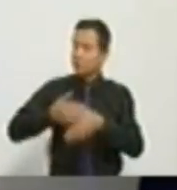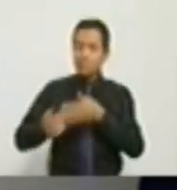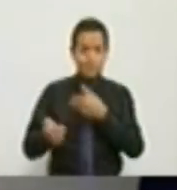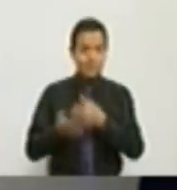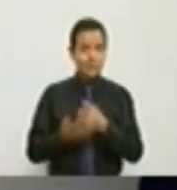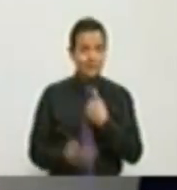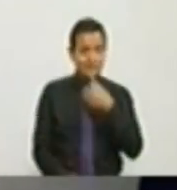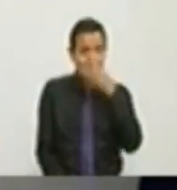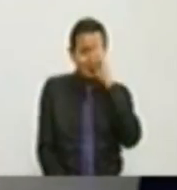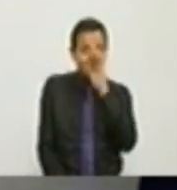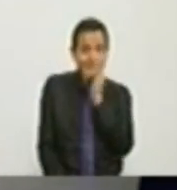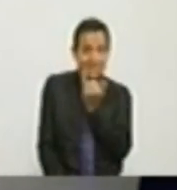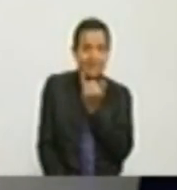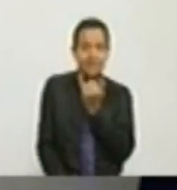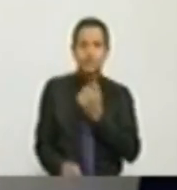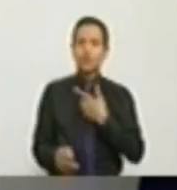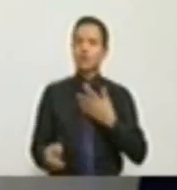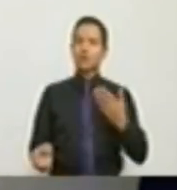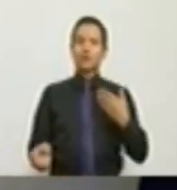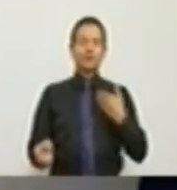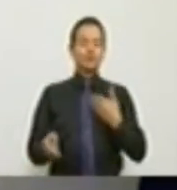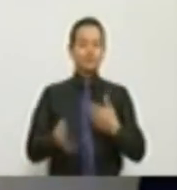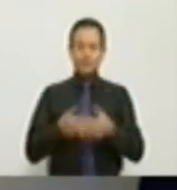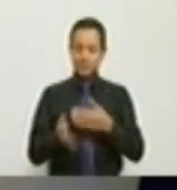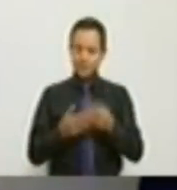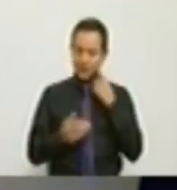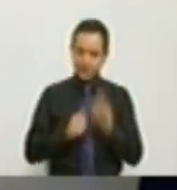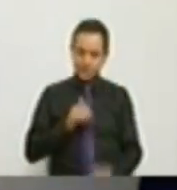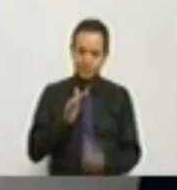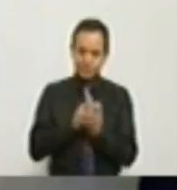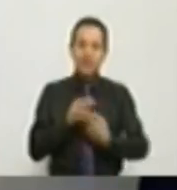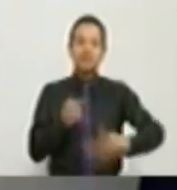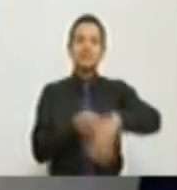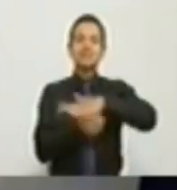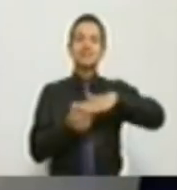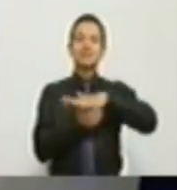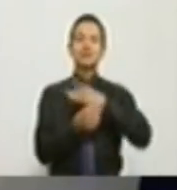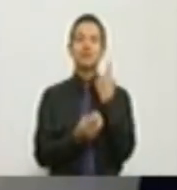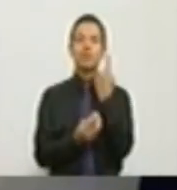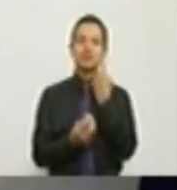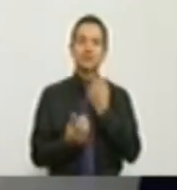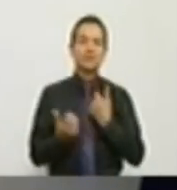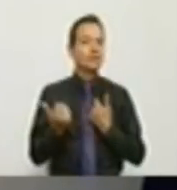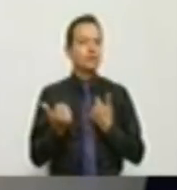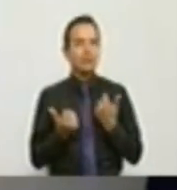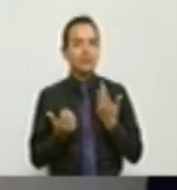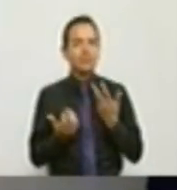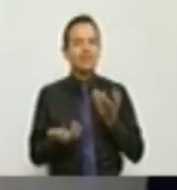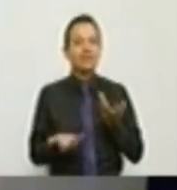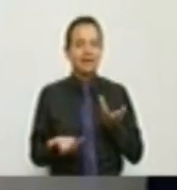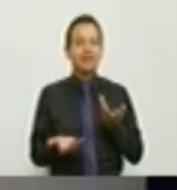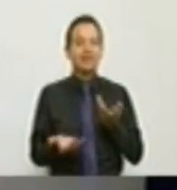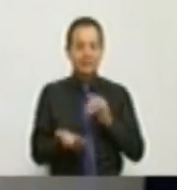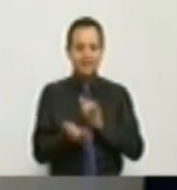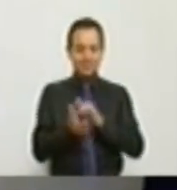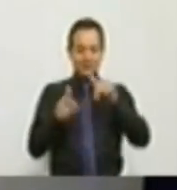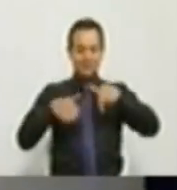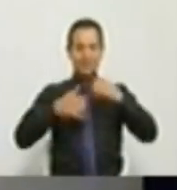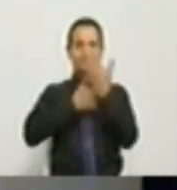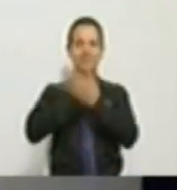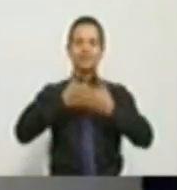la verdad es que se ha generado un hecho político. Se ha generado un hecho político en